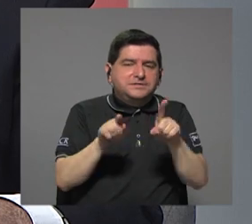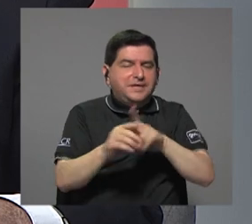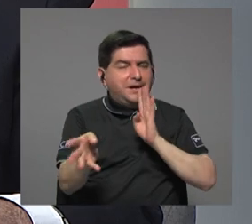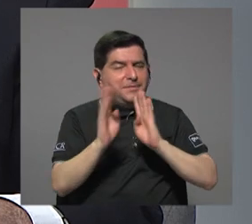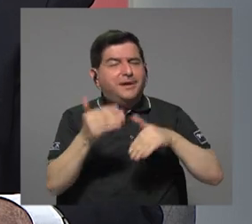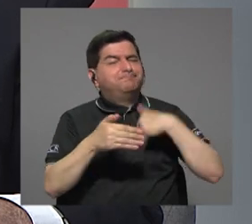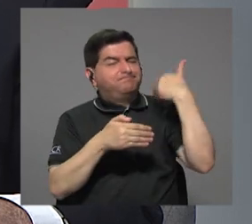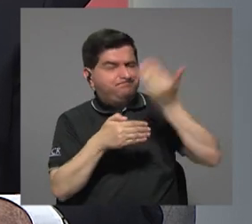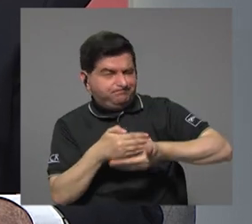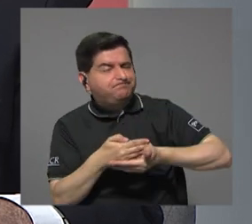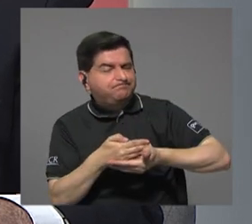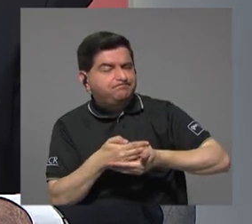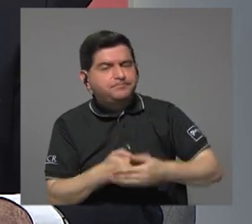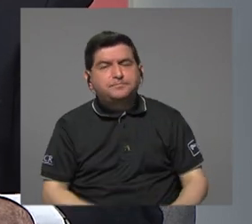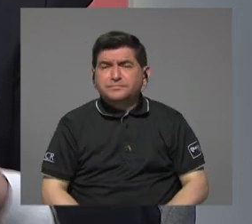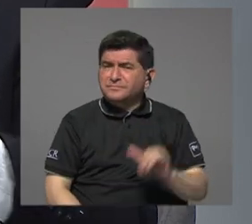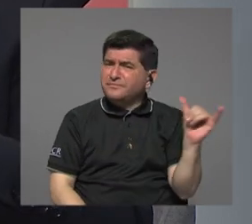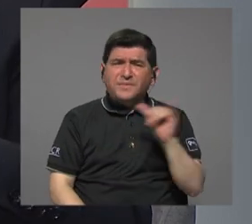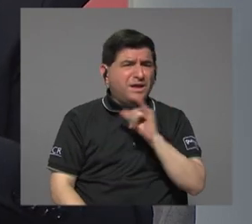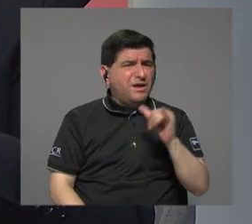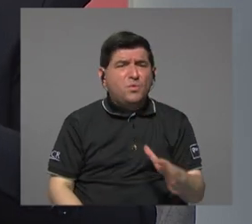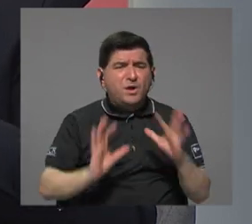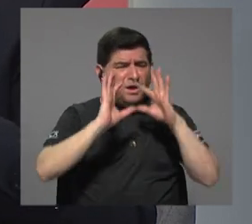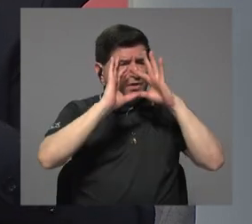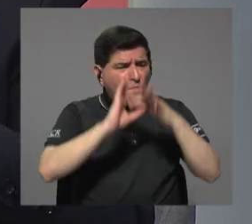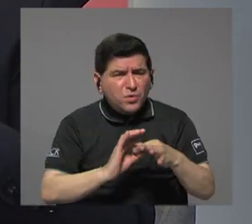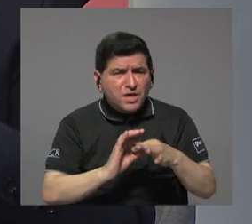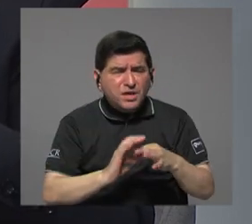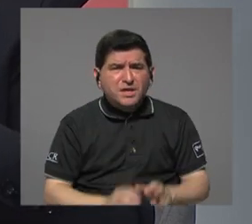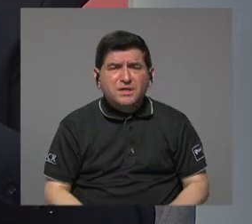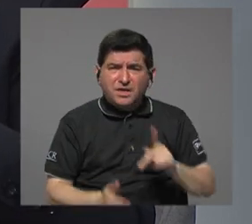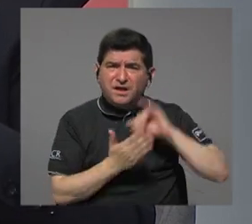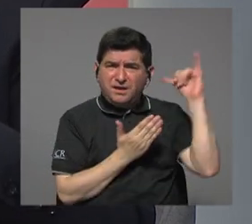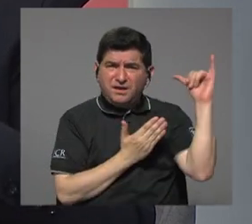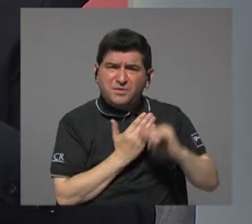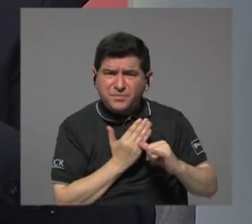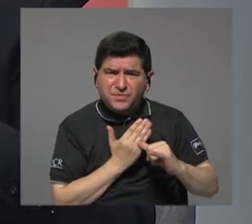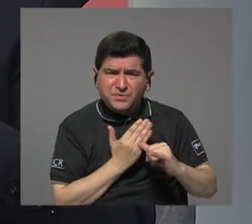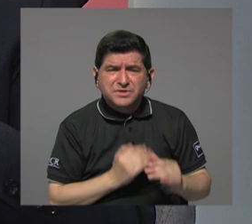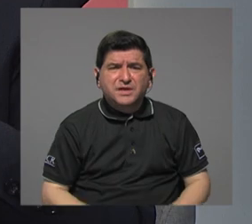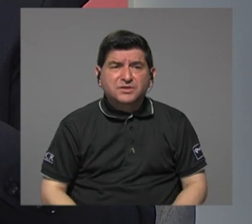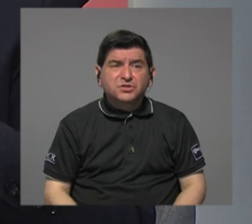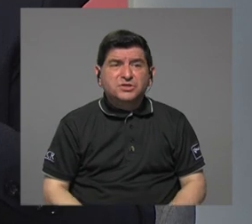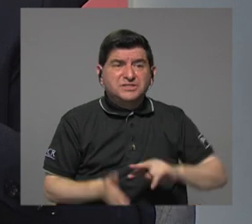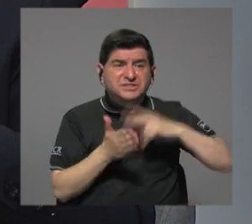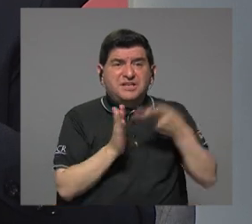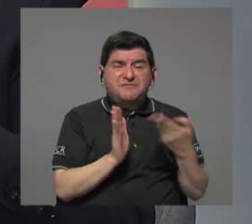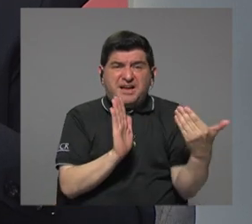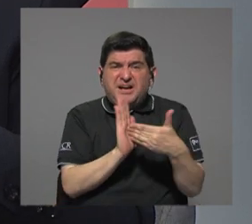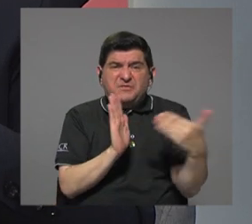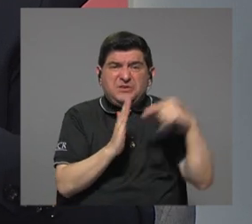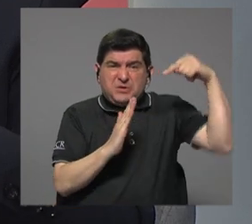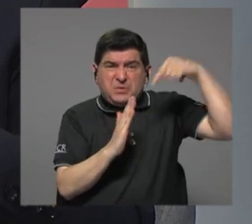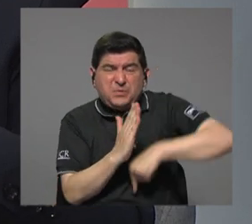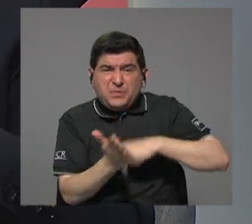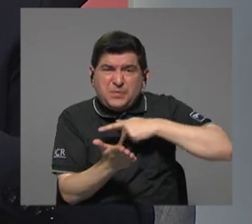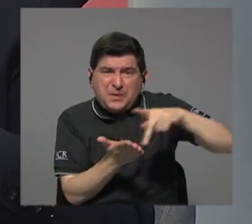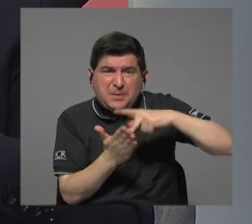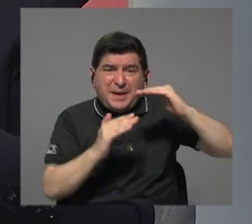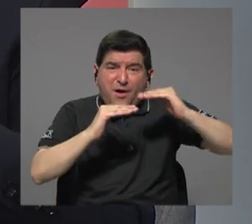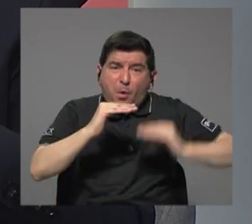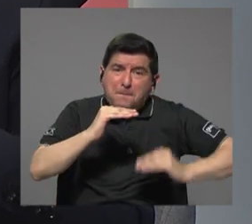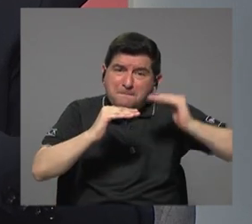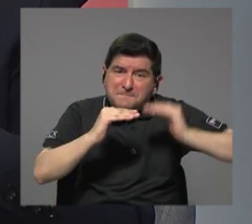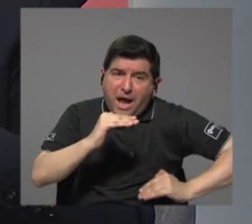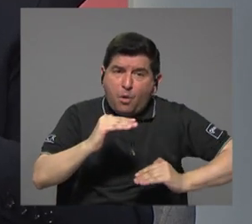de hablar luego que está también junto con con este proyecto vendería a precarizar mucho los salarios bajos